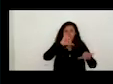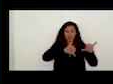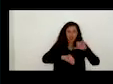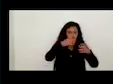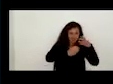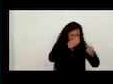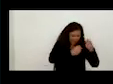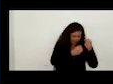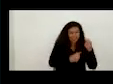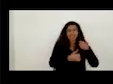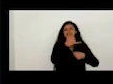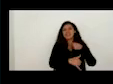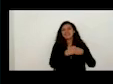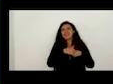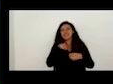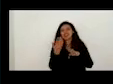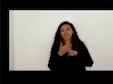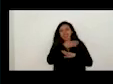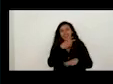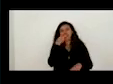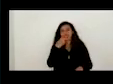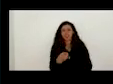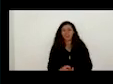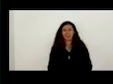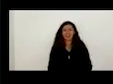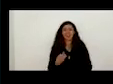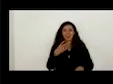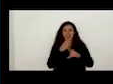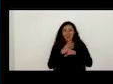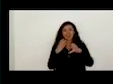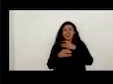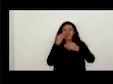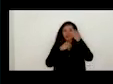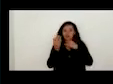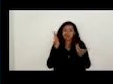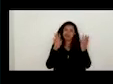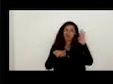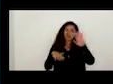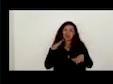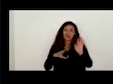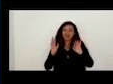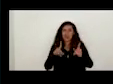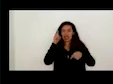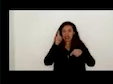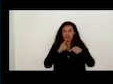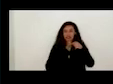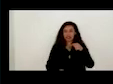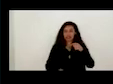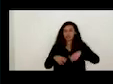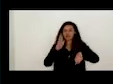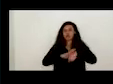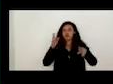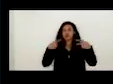principio. Entonces, estos son alimentos que a veces erróneamente se eliminan y sobre todo cuando hay personas que ya tienen alguna